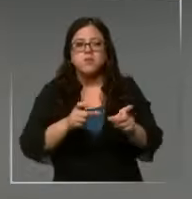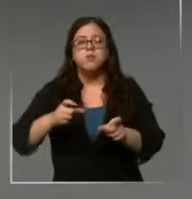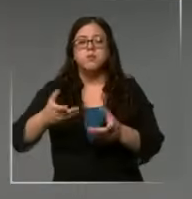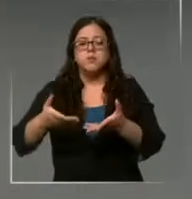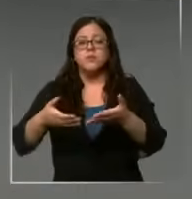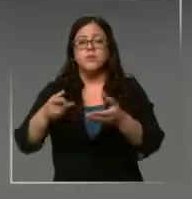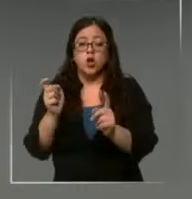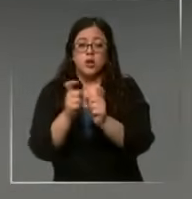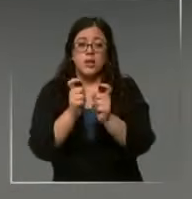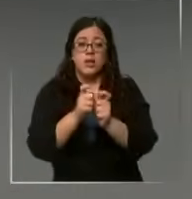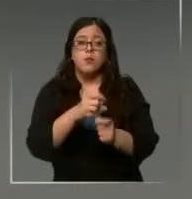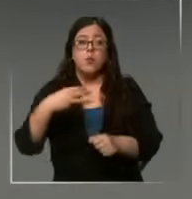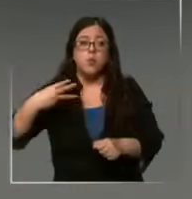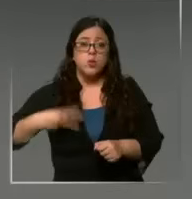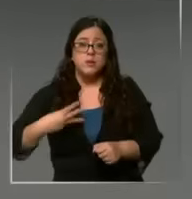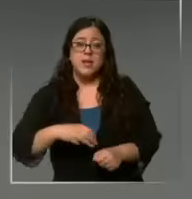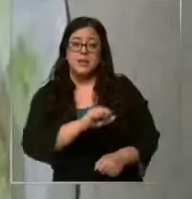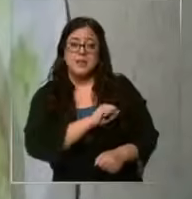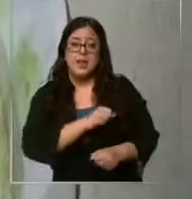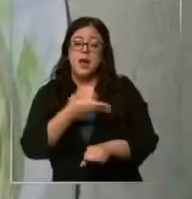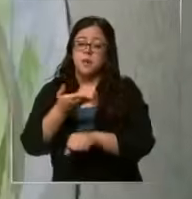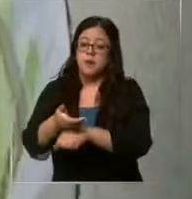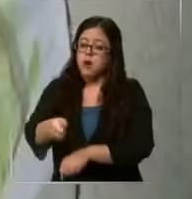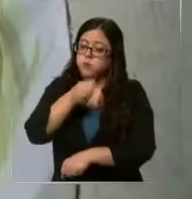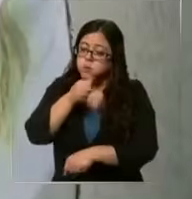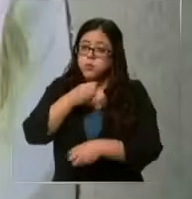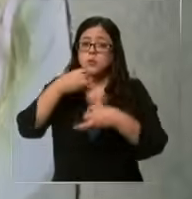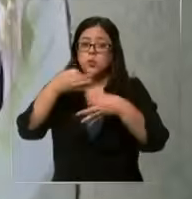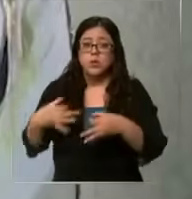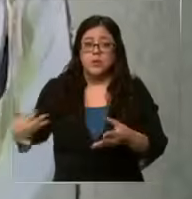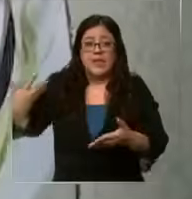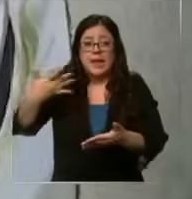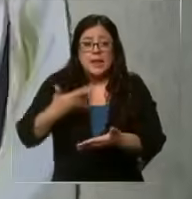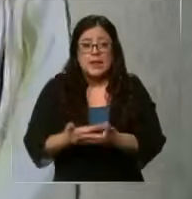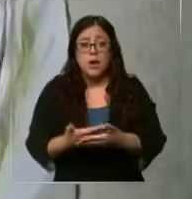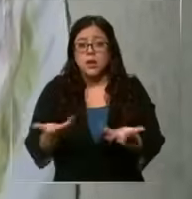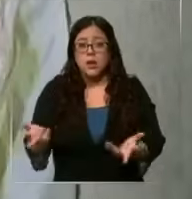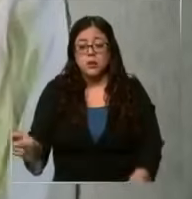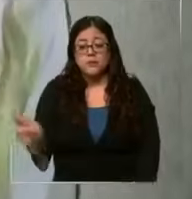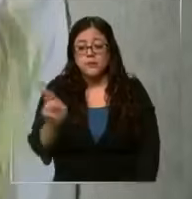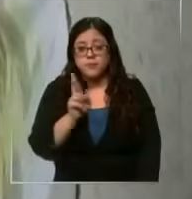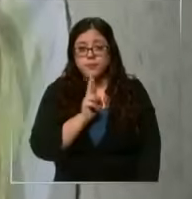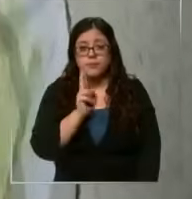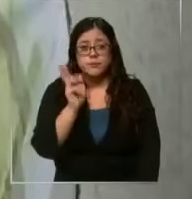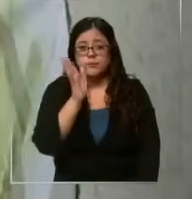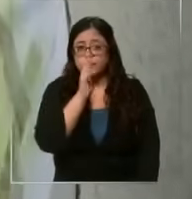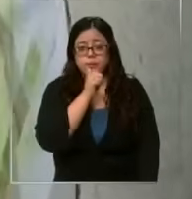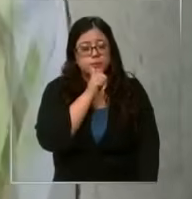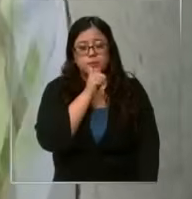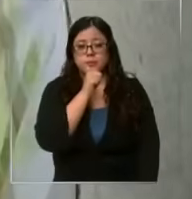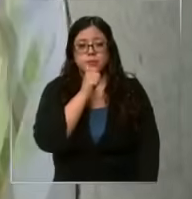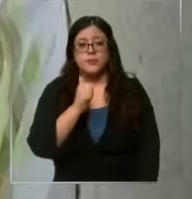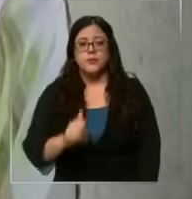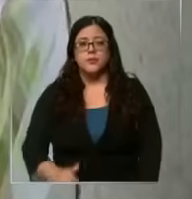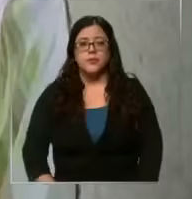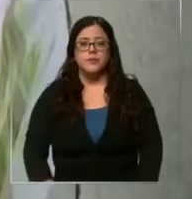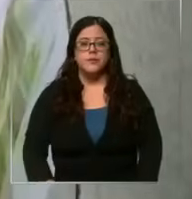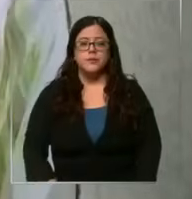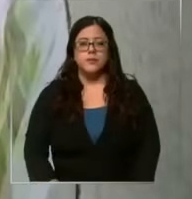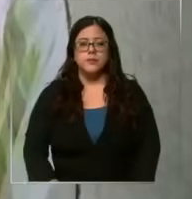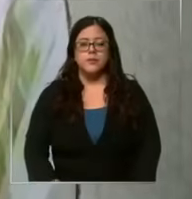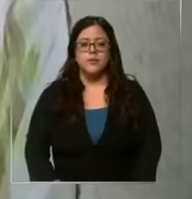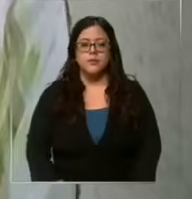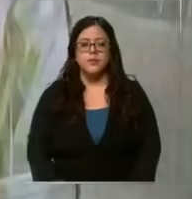de Santiago y les solicitamos una entrevista, pero al cierre de esta nota no obtuvimos ninguna respuesta.